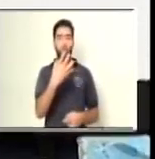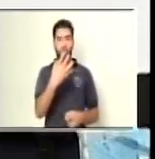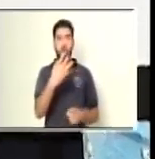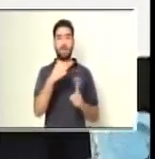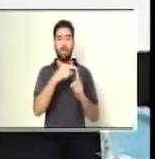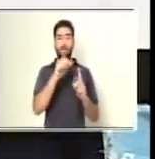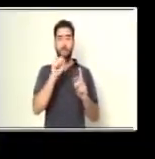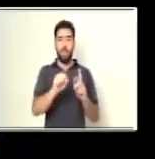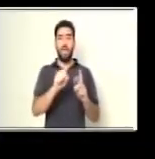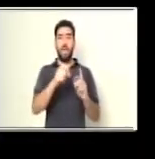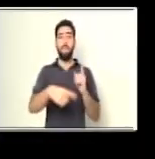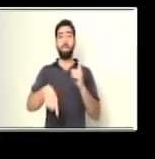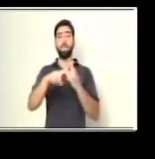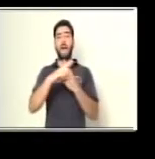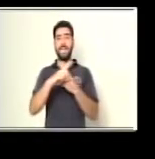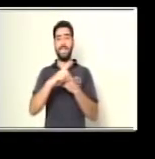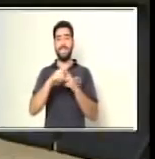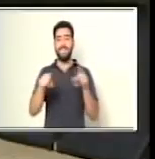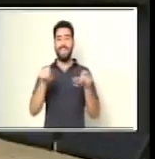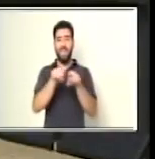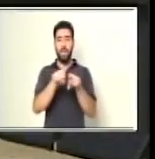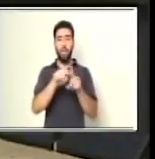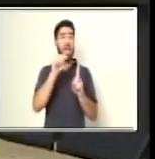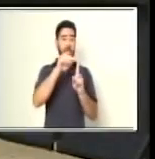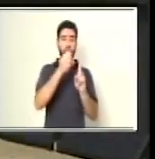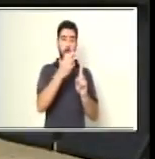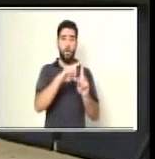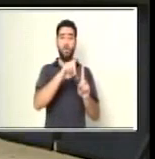da 45? ¿Qué?